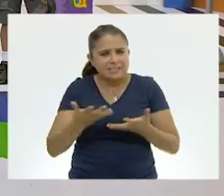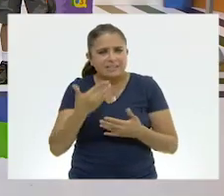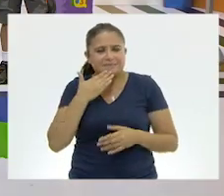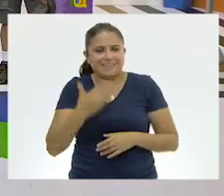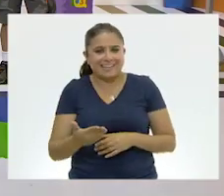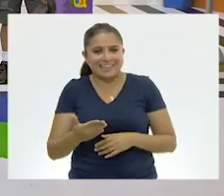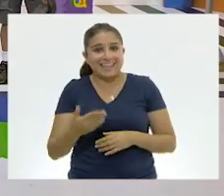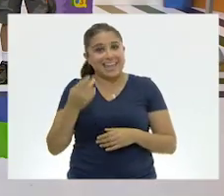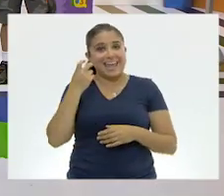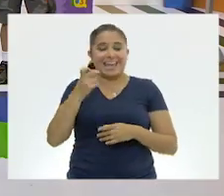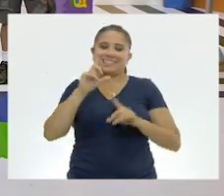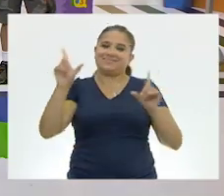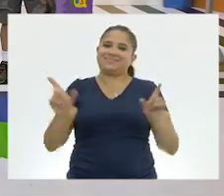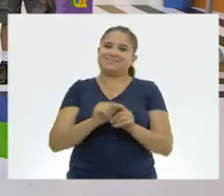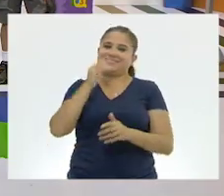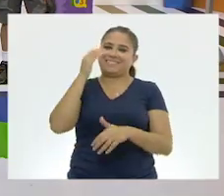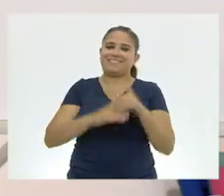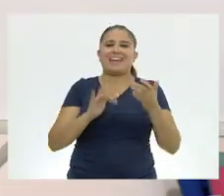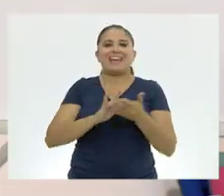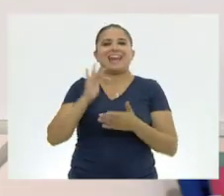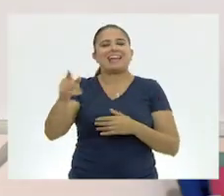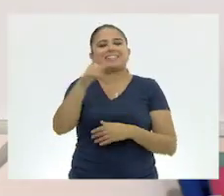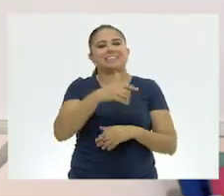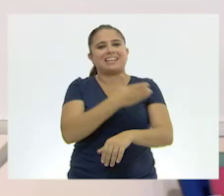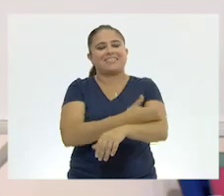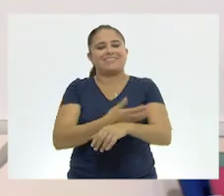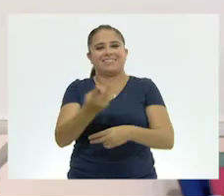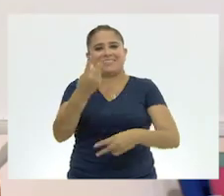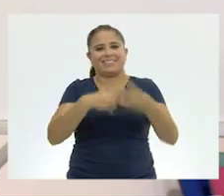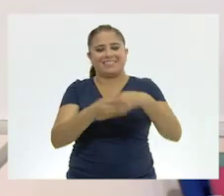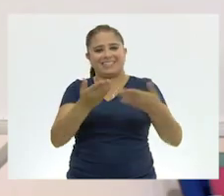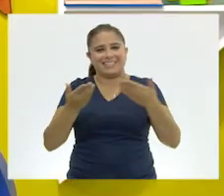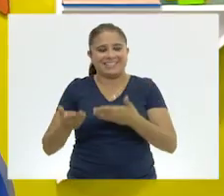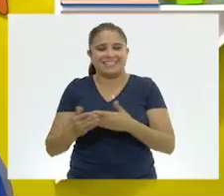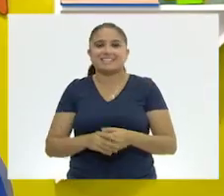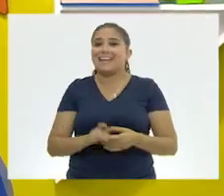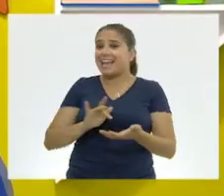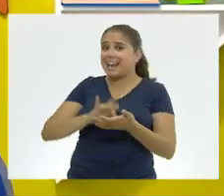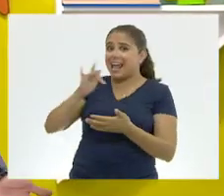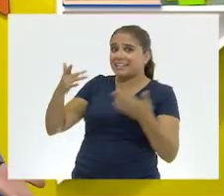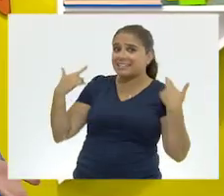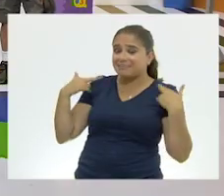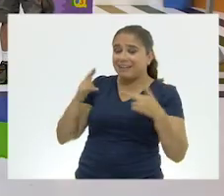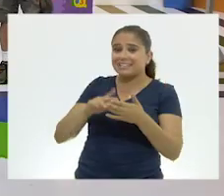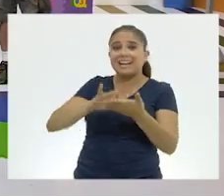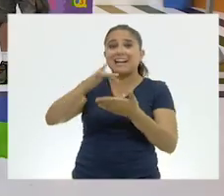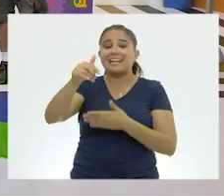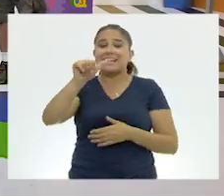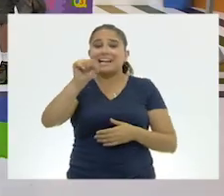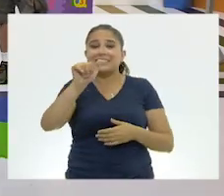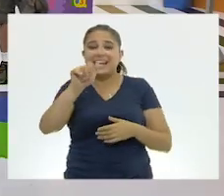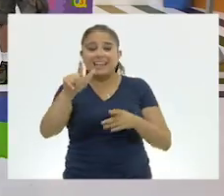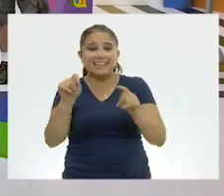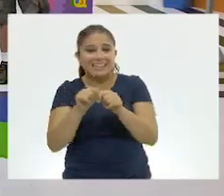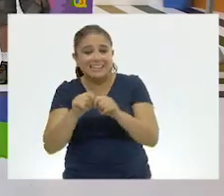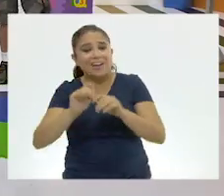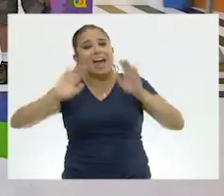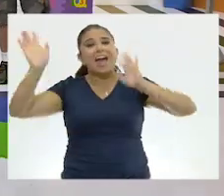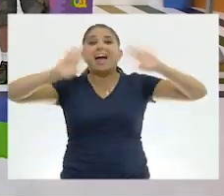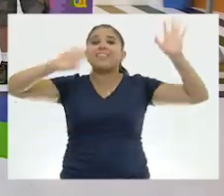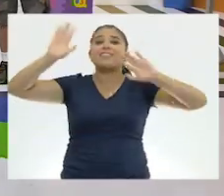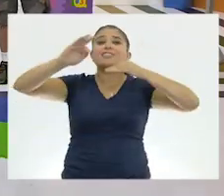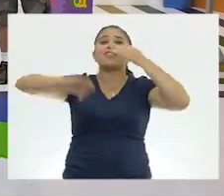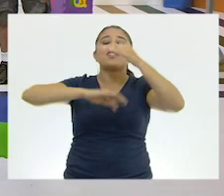bienestar. Eso es todo por el día de hoy. Gracias por habernos acompañado. Gracias, maestra Adri. Gracias, tía Sael. ¡Adiós a